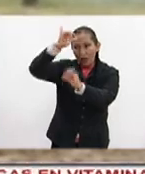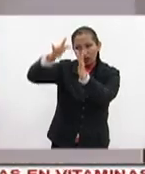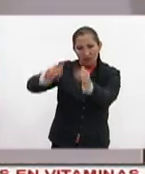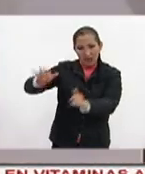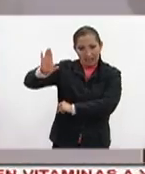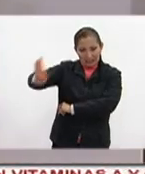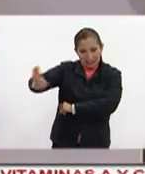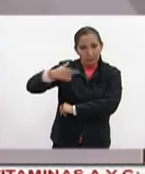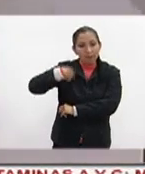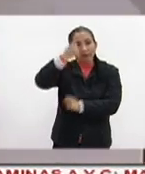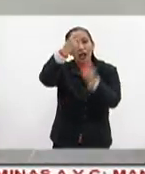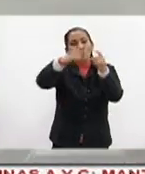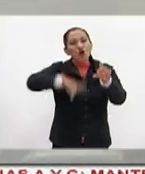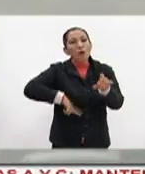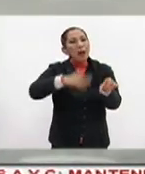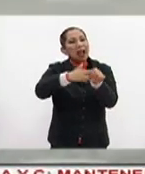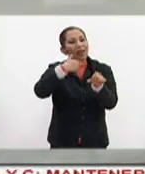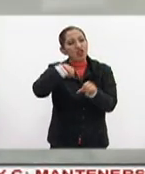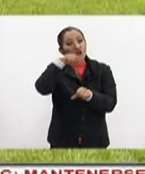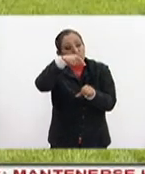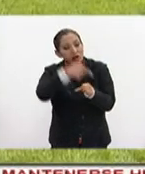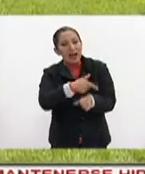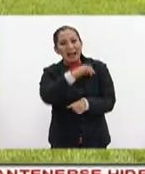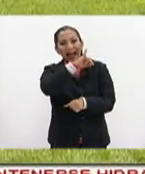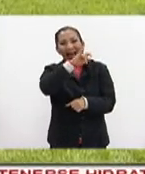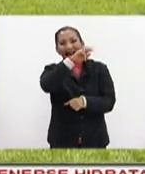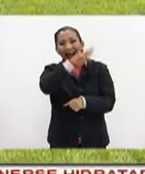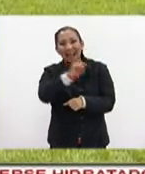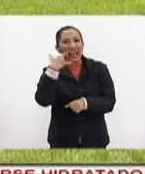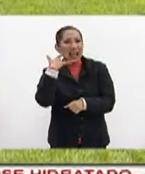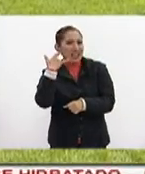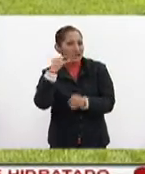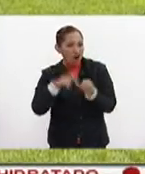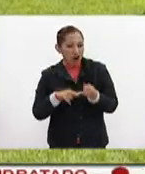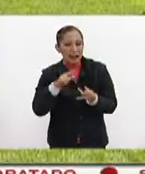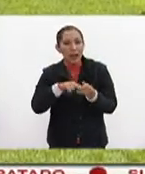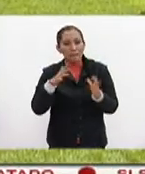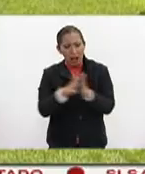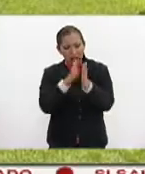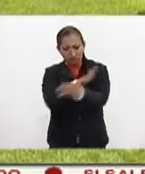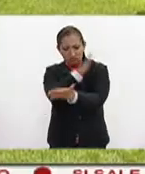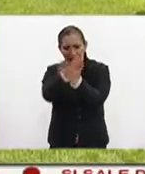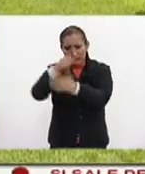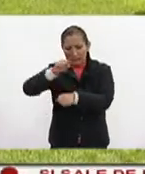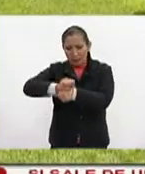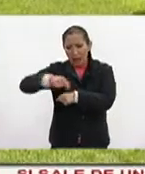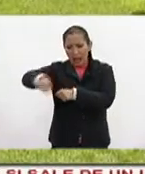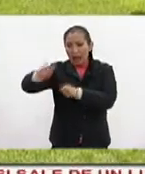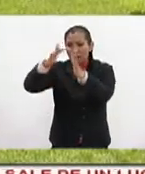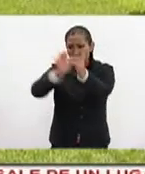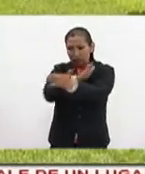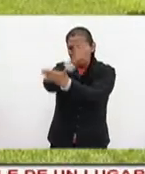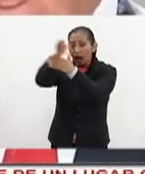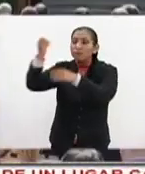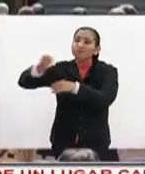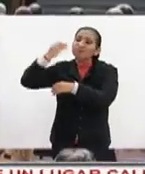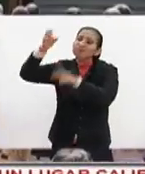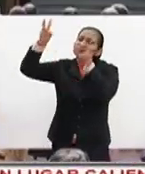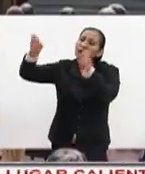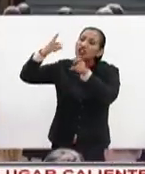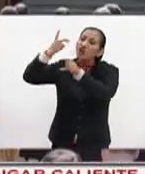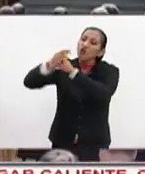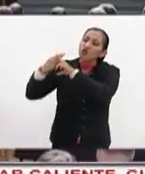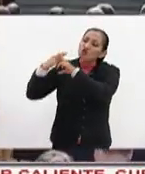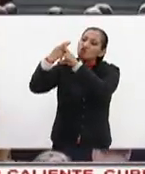de París. Varios gobernadores, entre ellos Jerry Brown de California, participaron esta semana en París en una conferencia en el